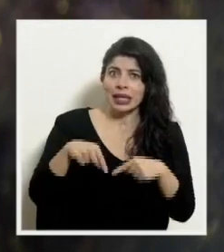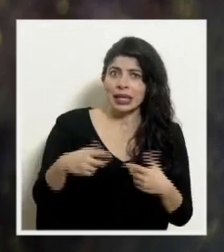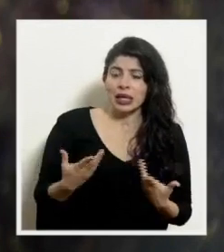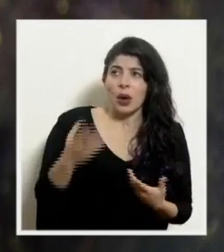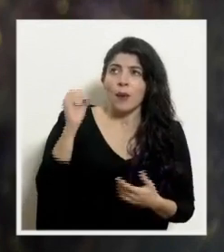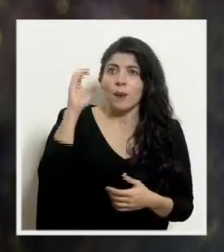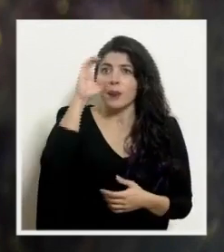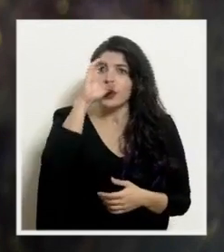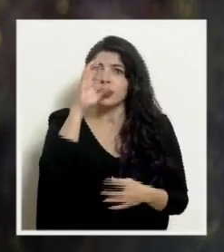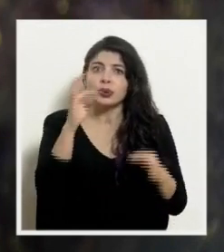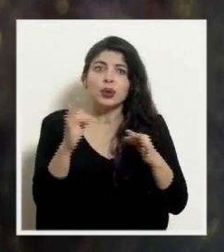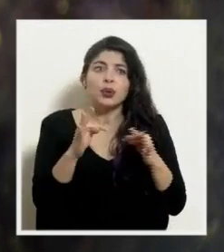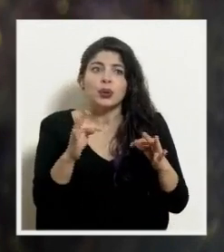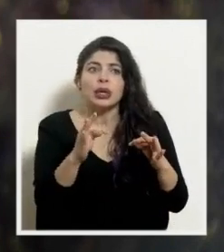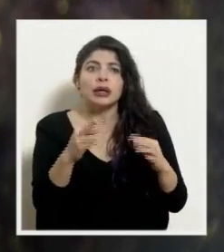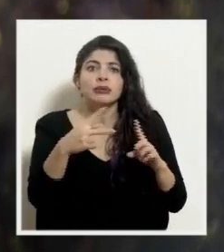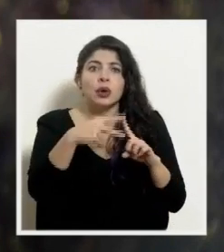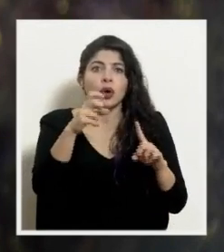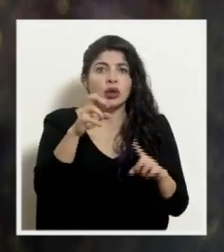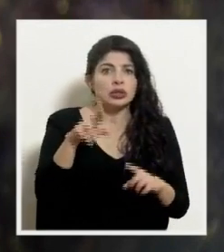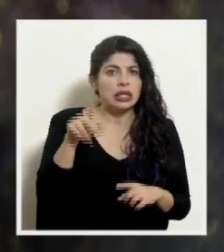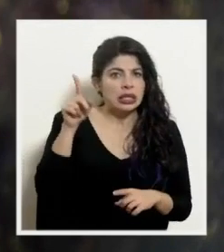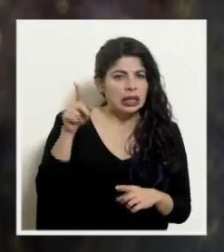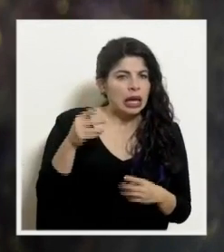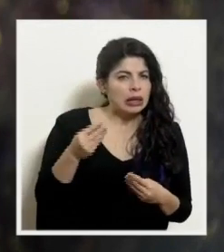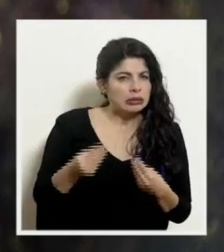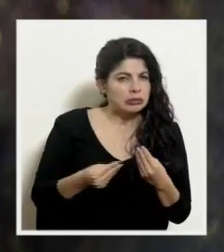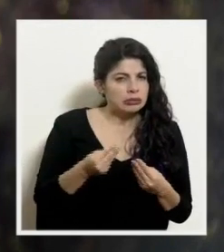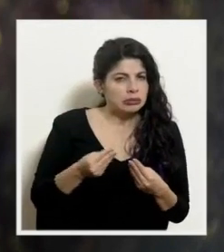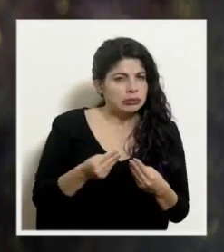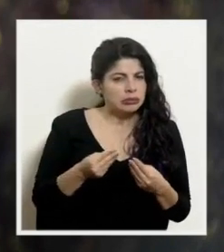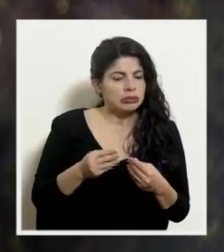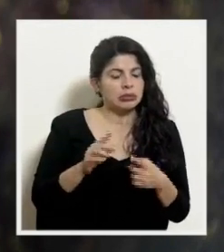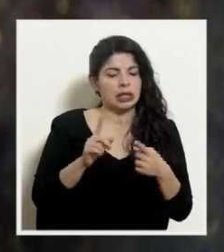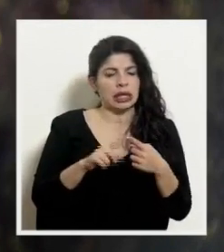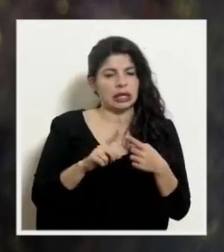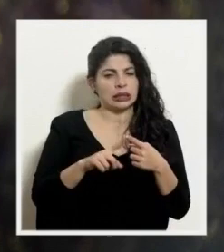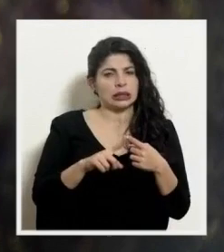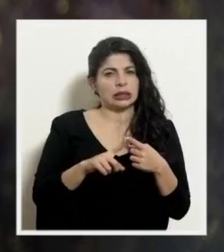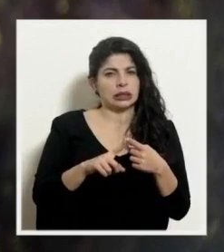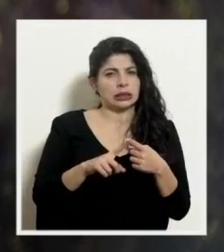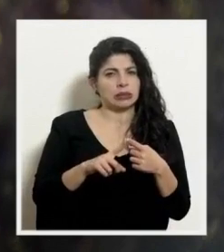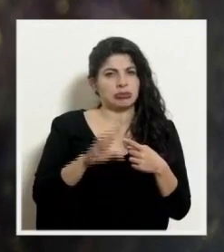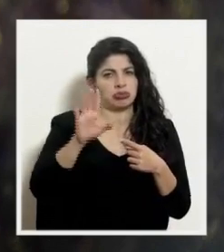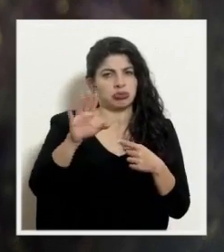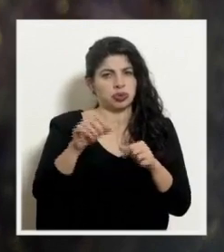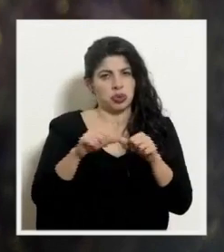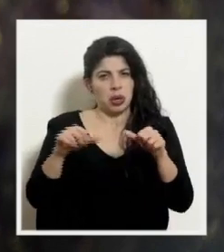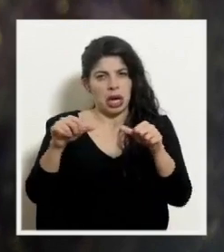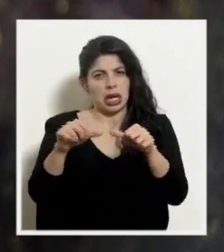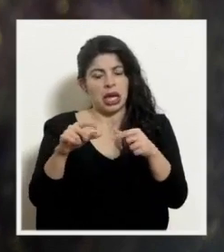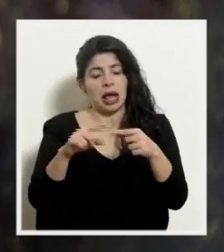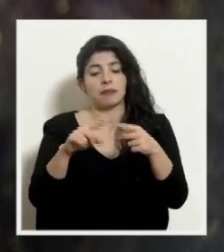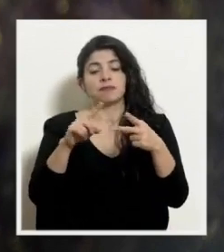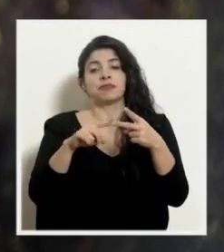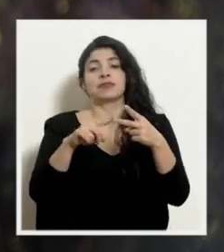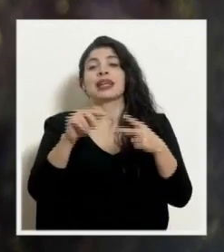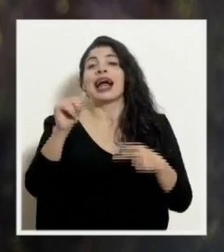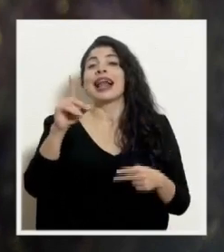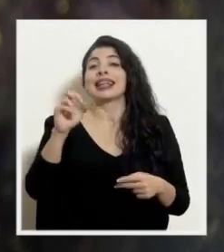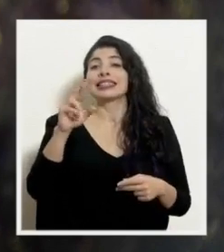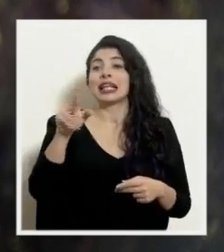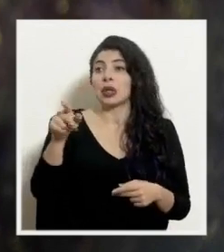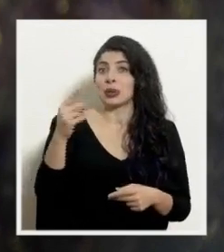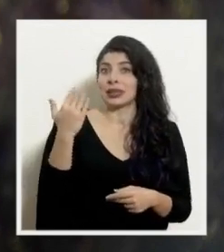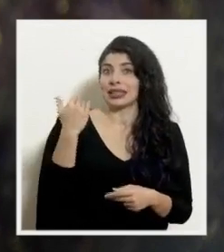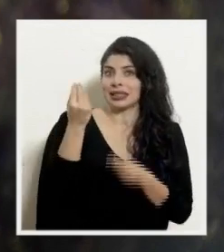opción del turismo y la hotelería en Costa Rica. Eso en cuanto a su ámbito. Don Alexander, usted acaba de